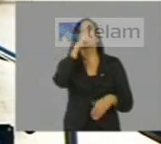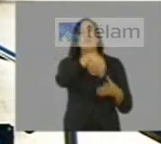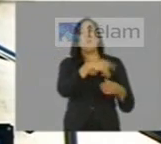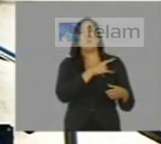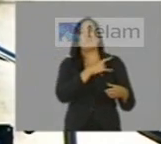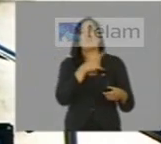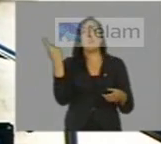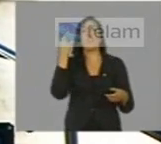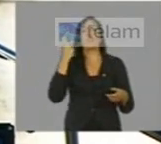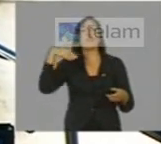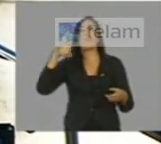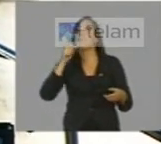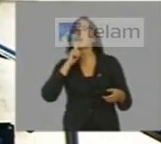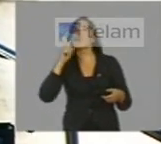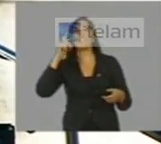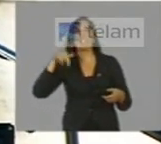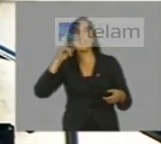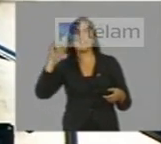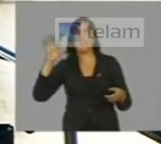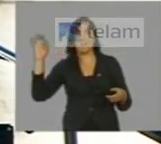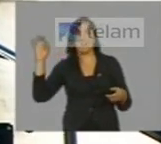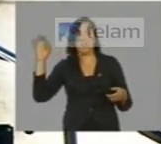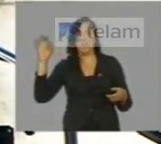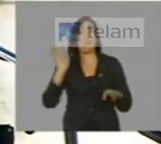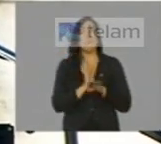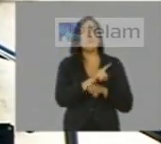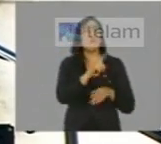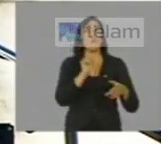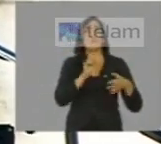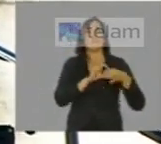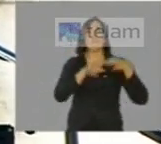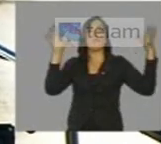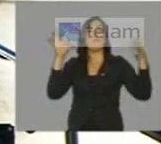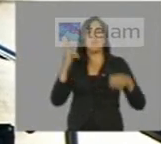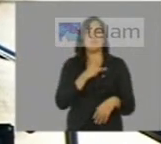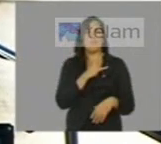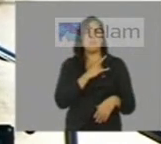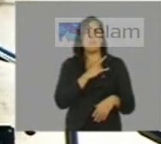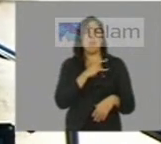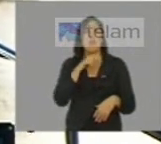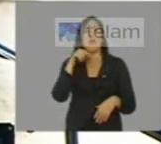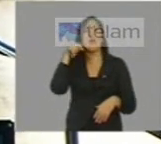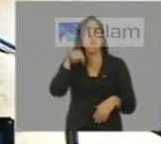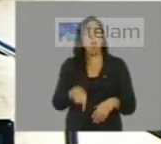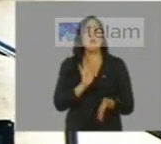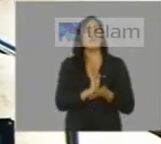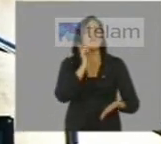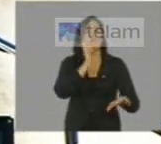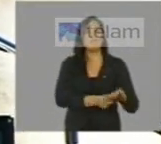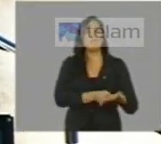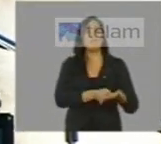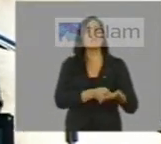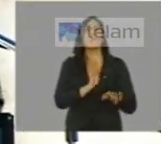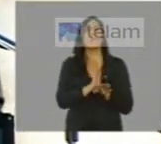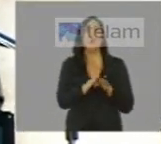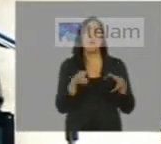no ha inaugurado una democracia universitaria, ha sancionado el predominio de una